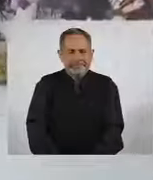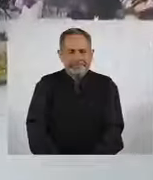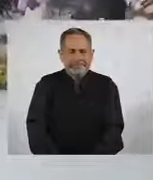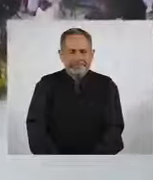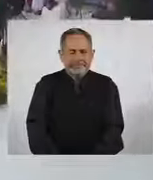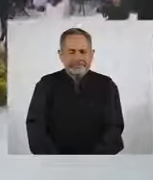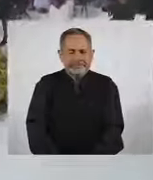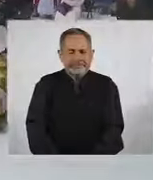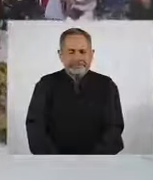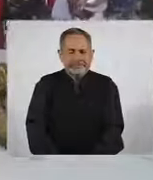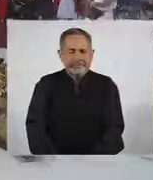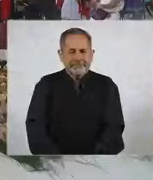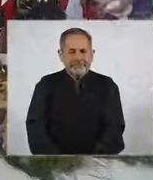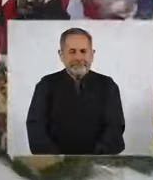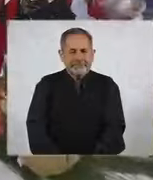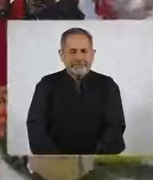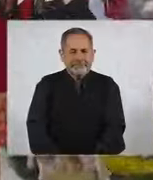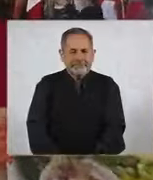¡Presidenta!